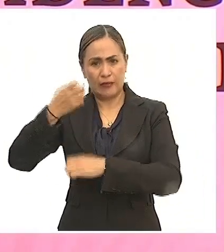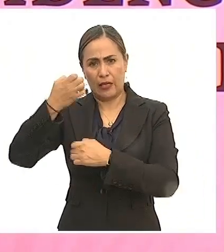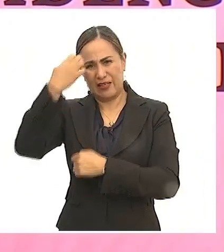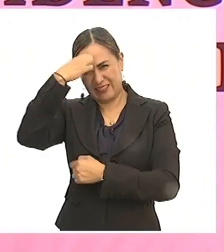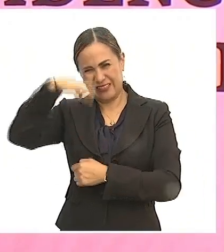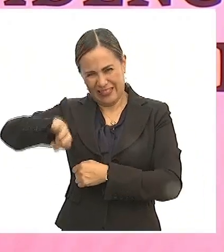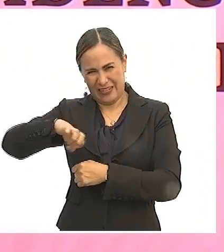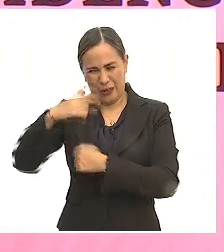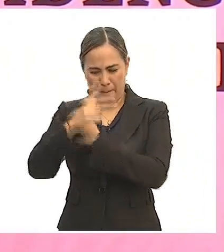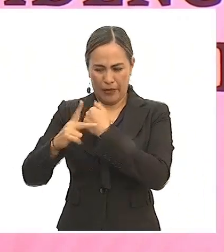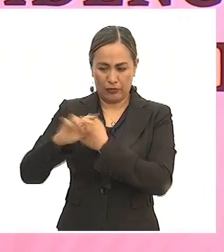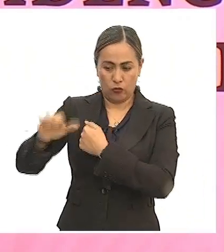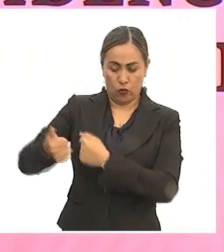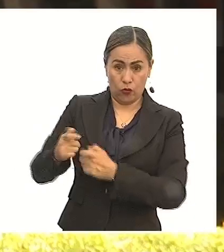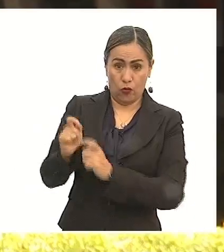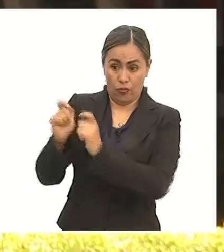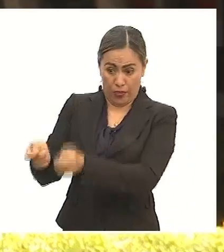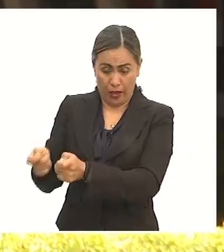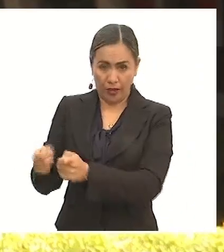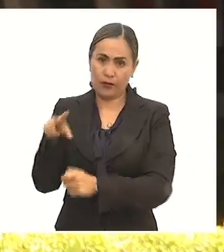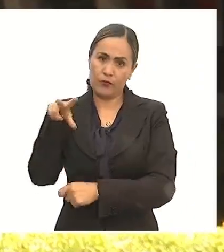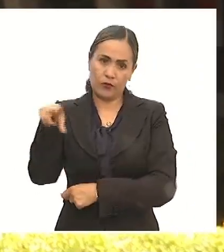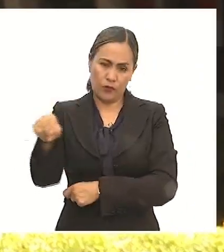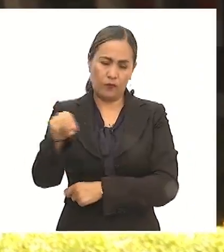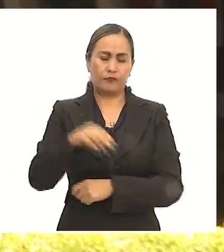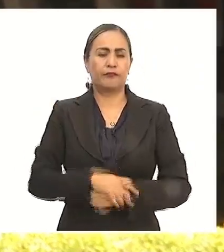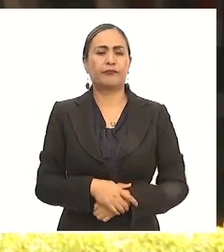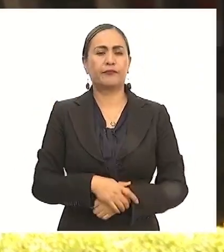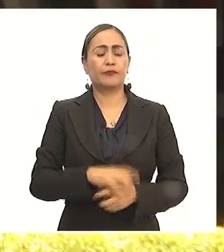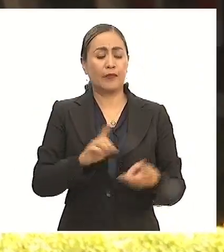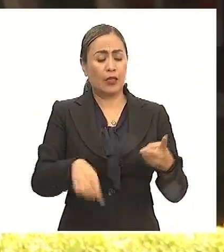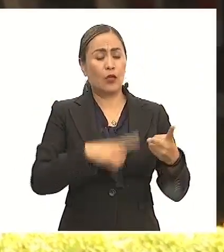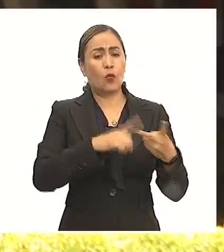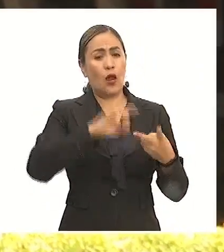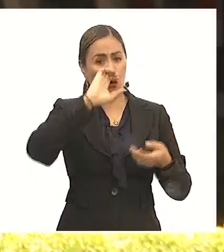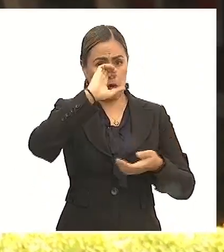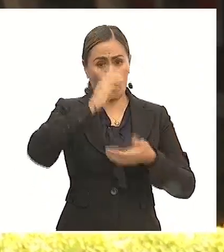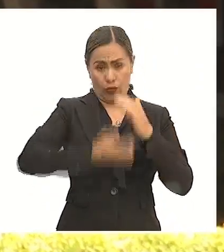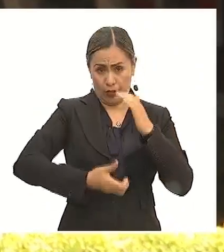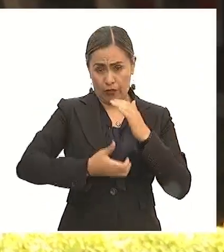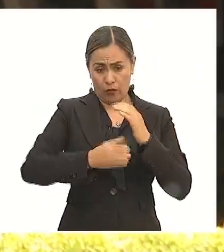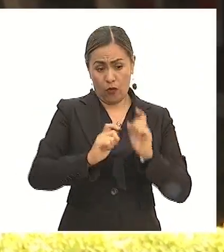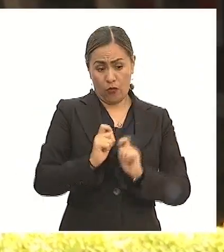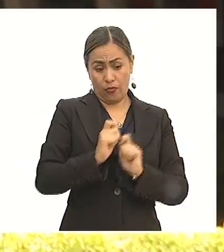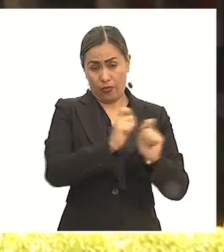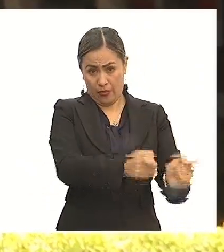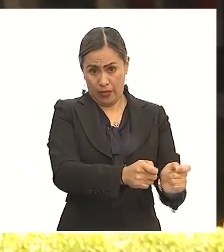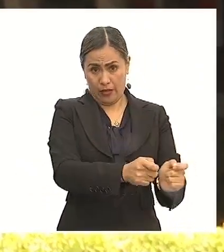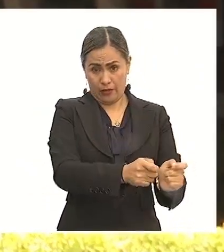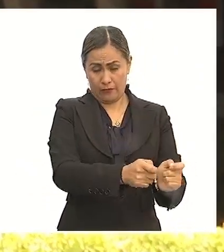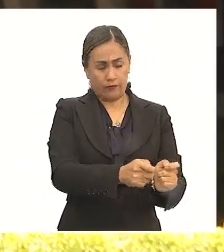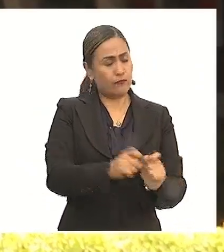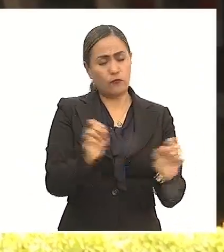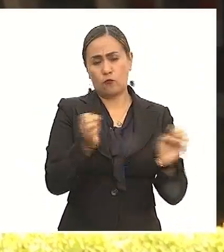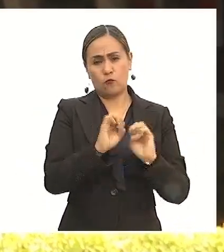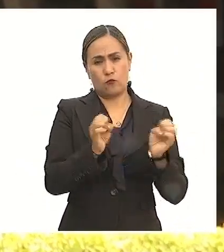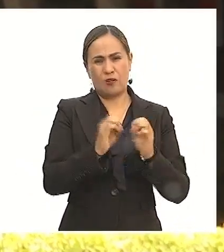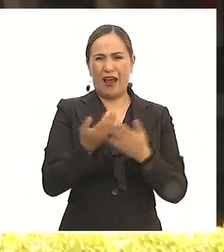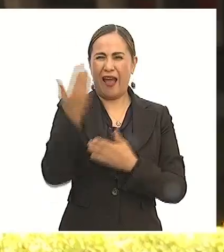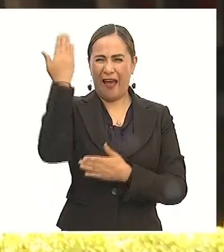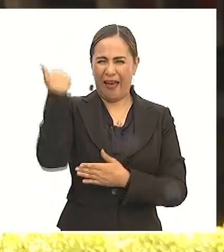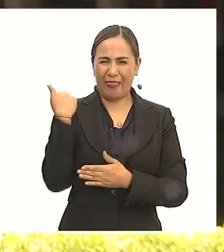Tampoco se entregan contratos como los que recibió